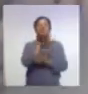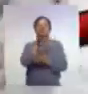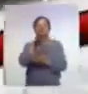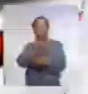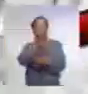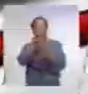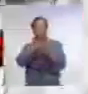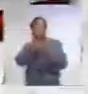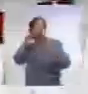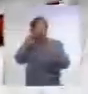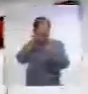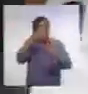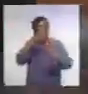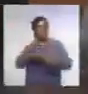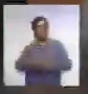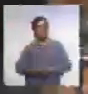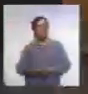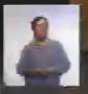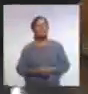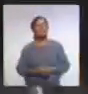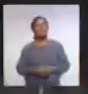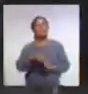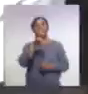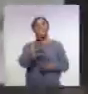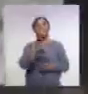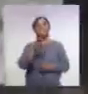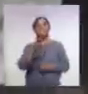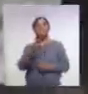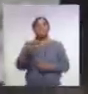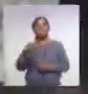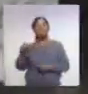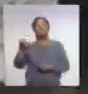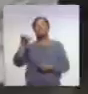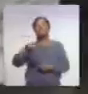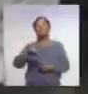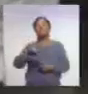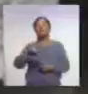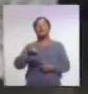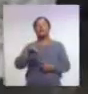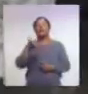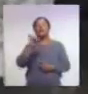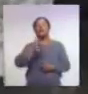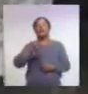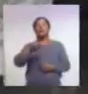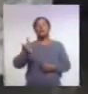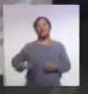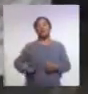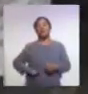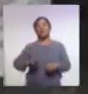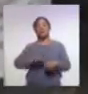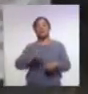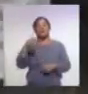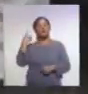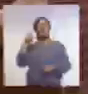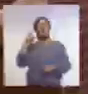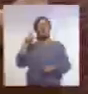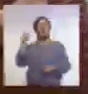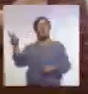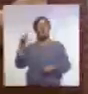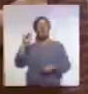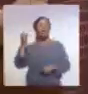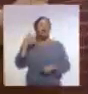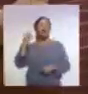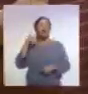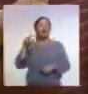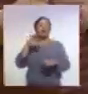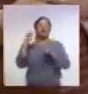específicos. Miguel Barbosa Huerta rendirá este jueves protesta como gobernador constitucional del Estado de Puebla ante el Congreso de la entidad